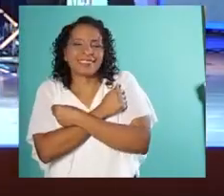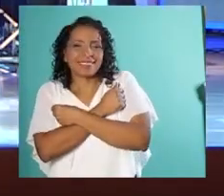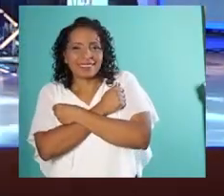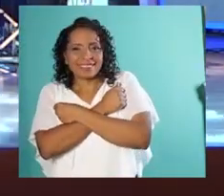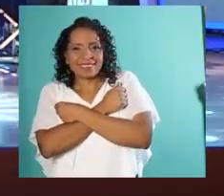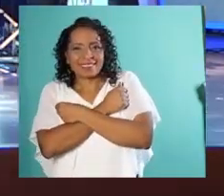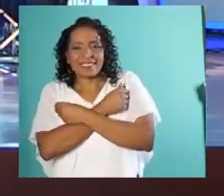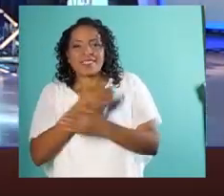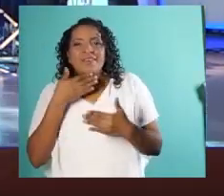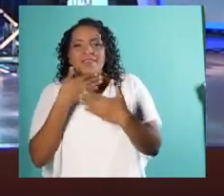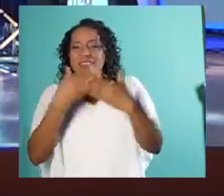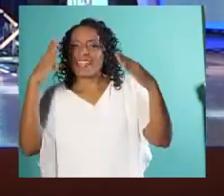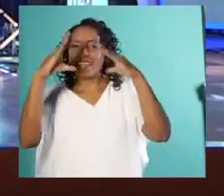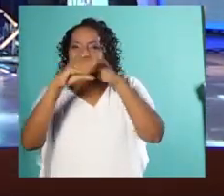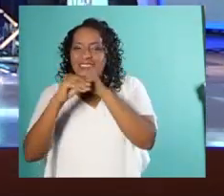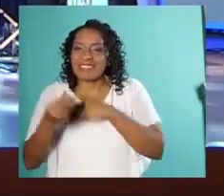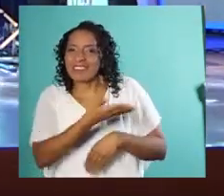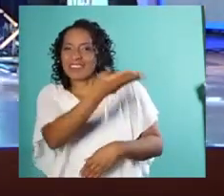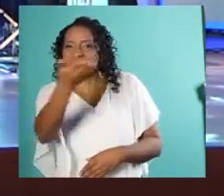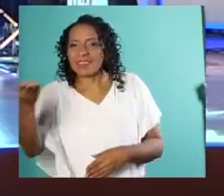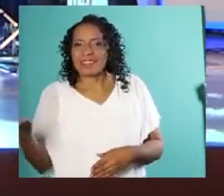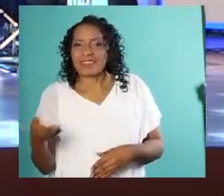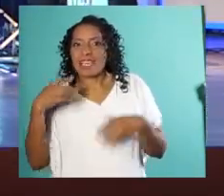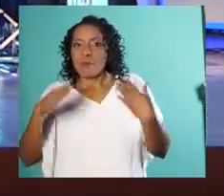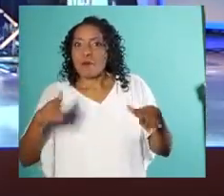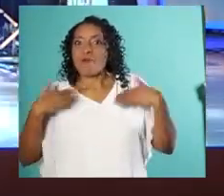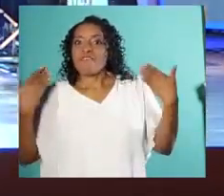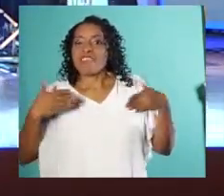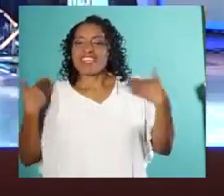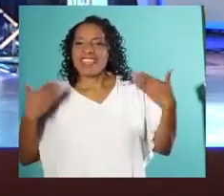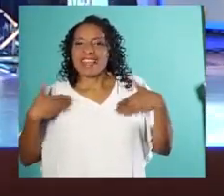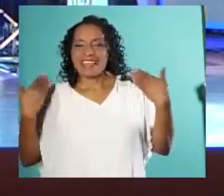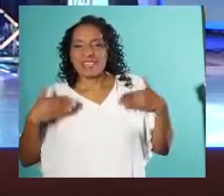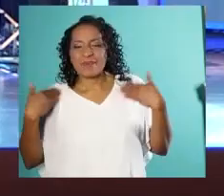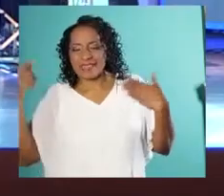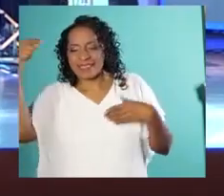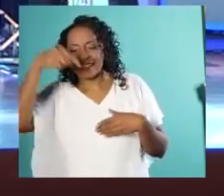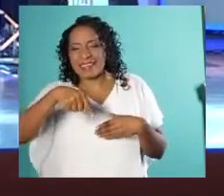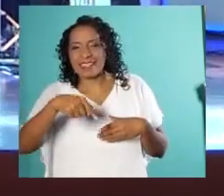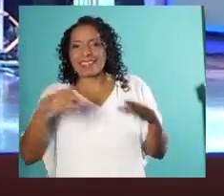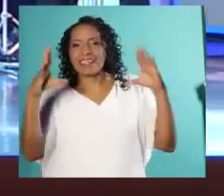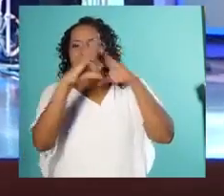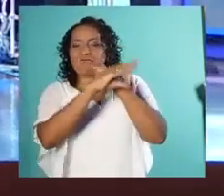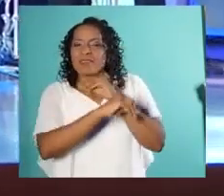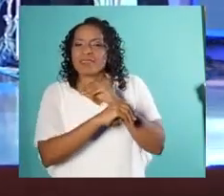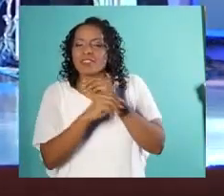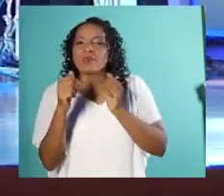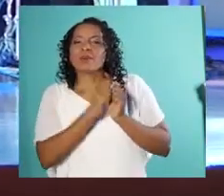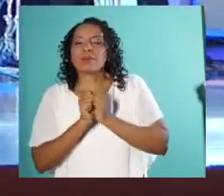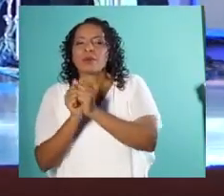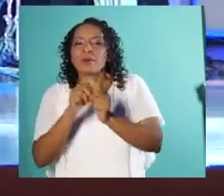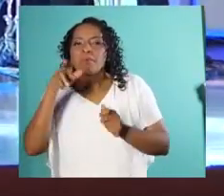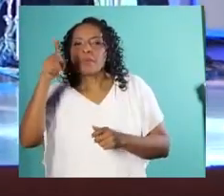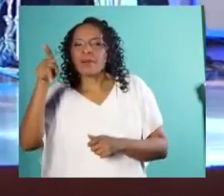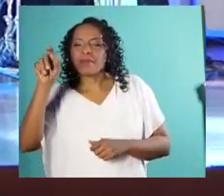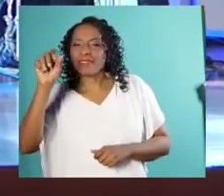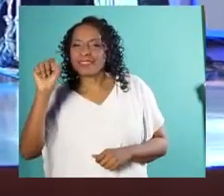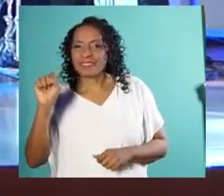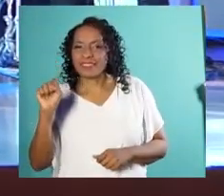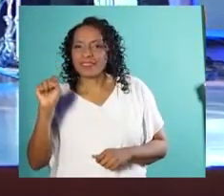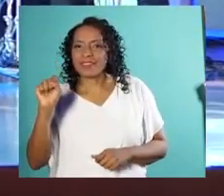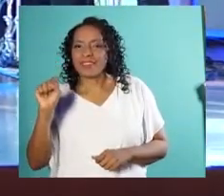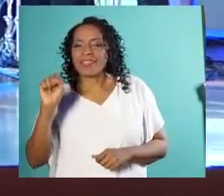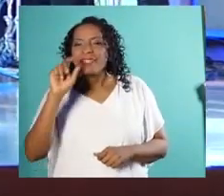Buenas noches, estamos muy contentos de estar aquí. Esta noche me acompañan Paulo Soto y Luis